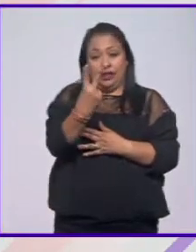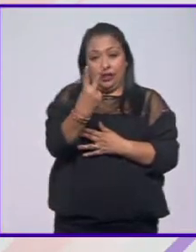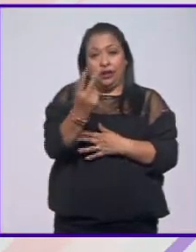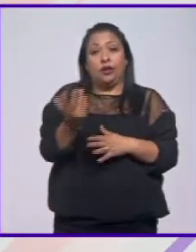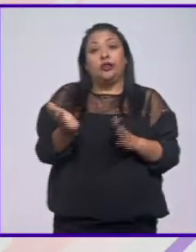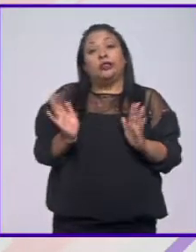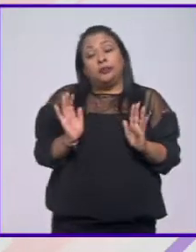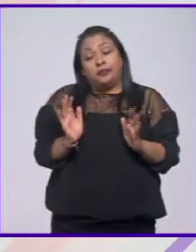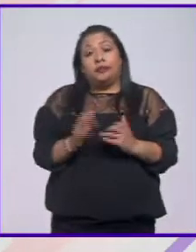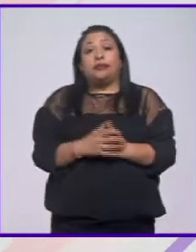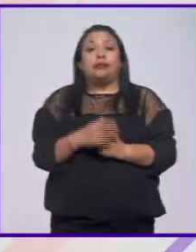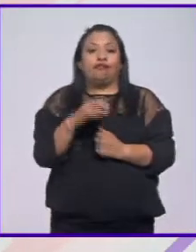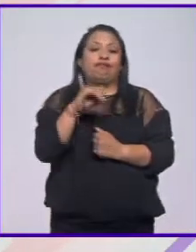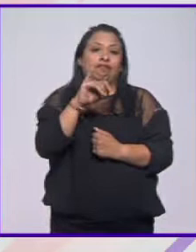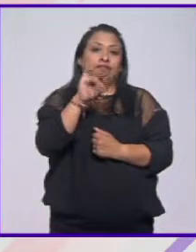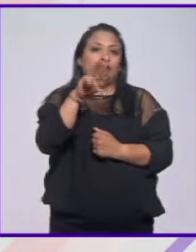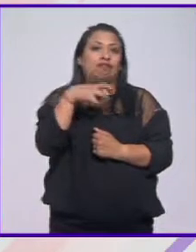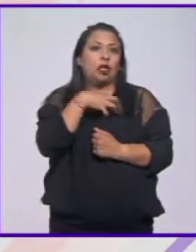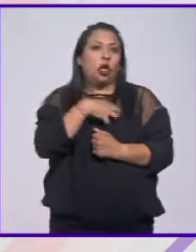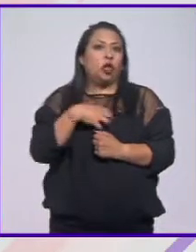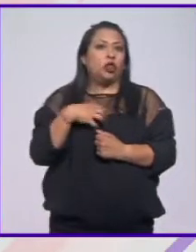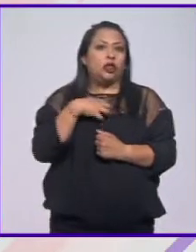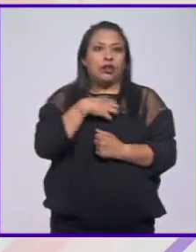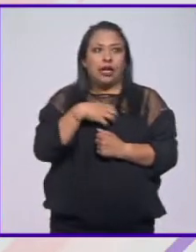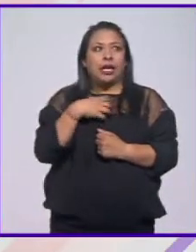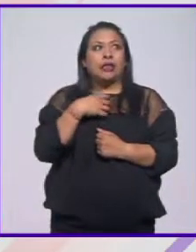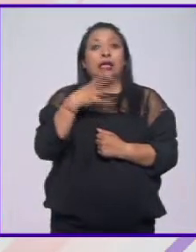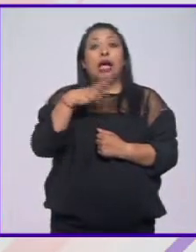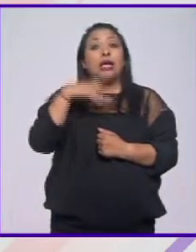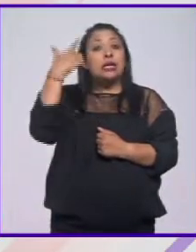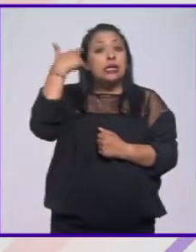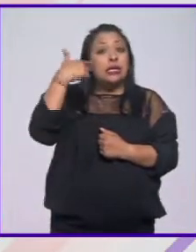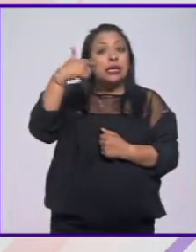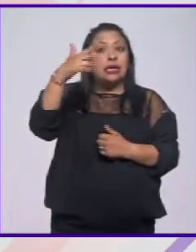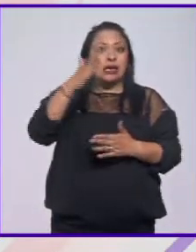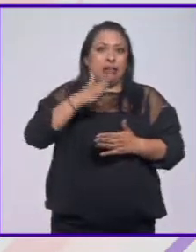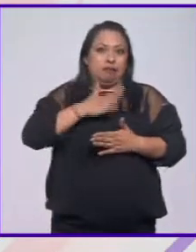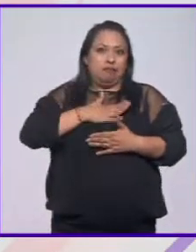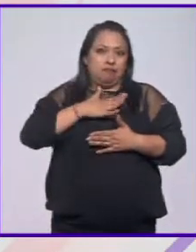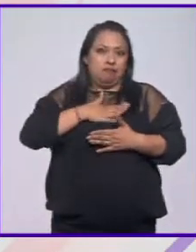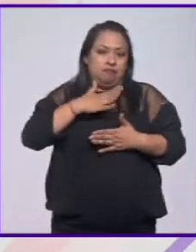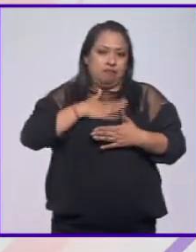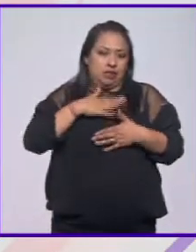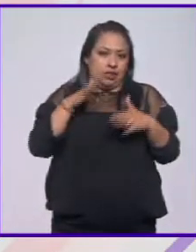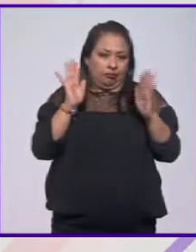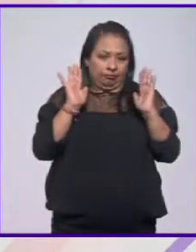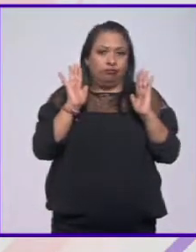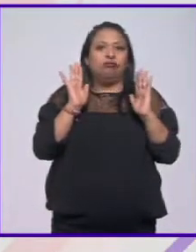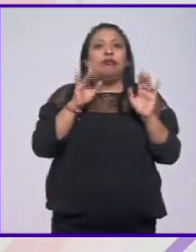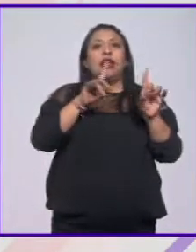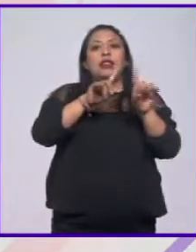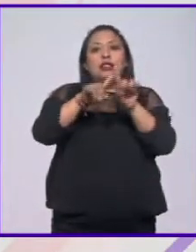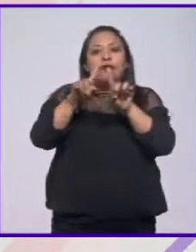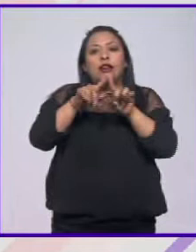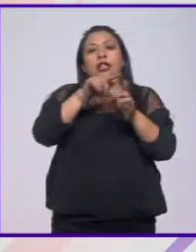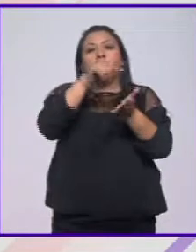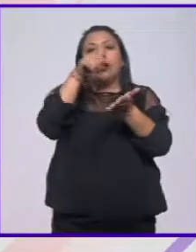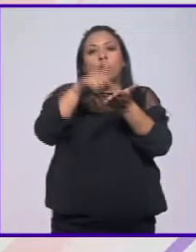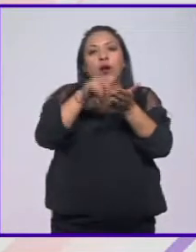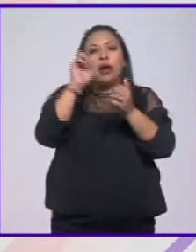Y bueno, pues sí, muy contenta con esta gira de mi obra por diferentes lugares de